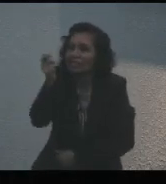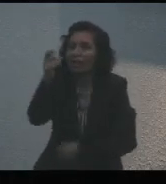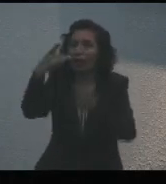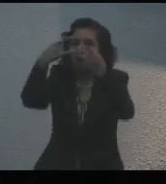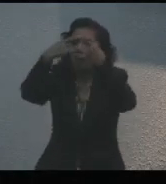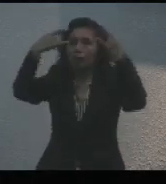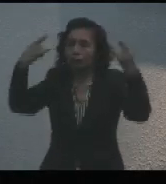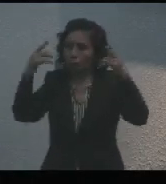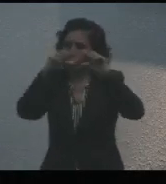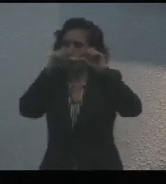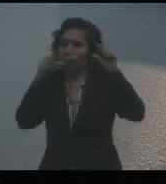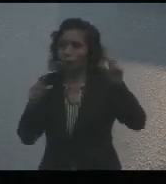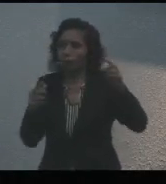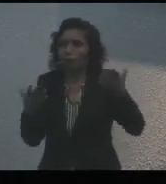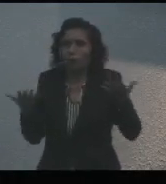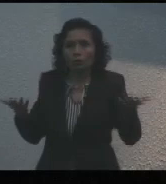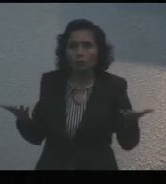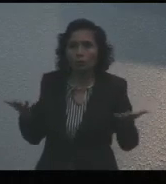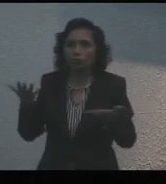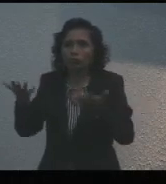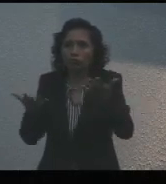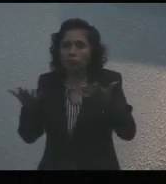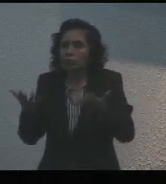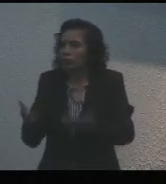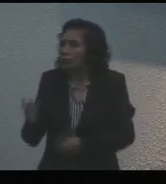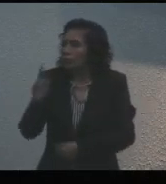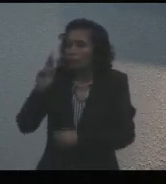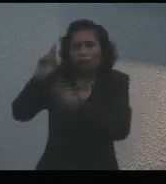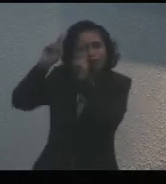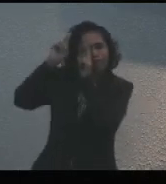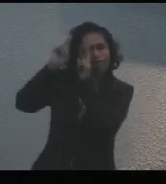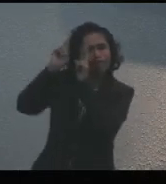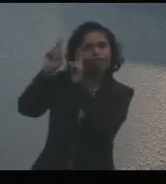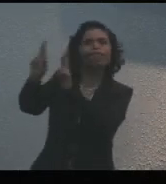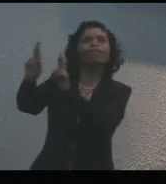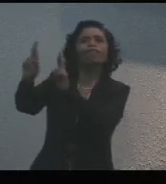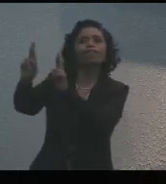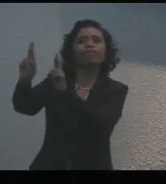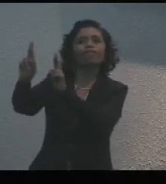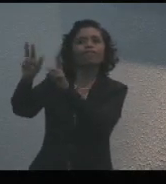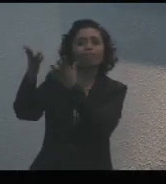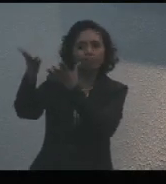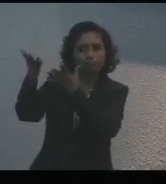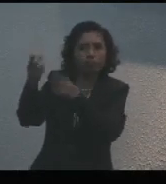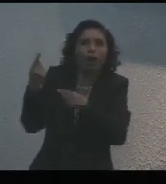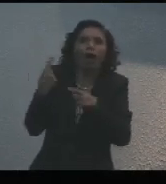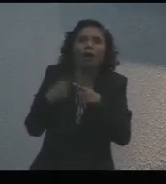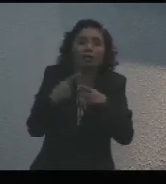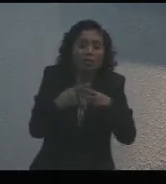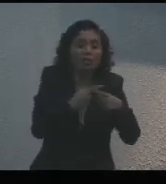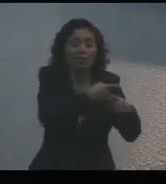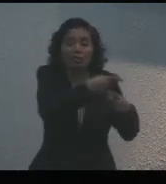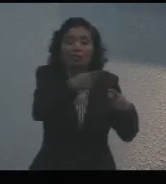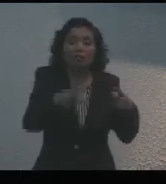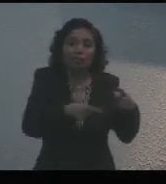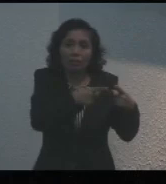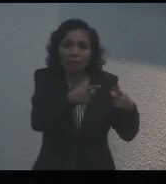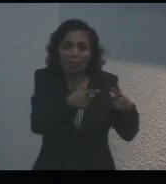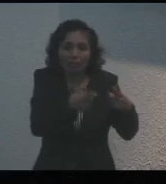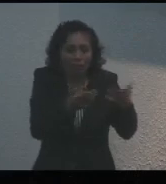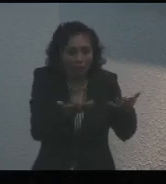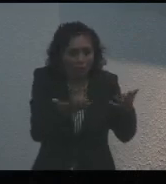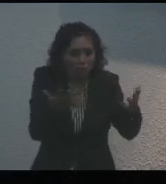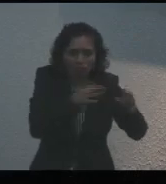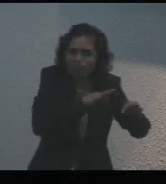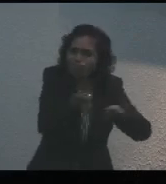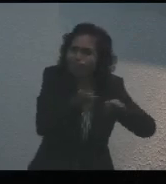de México constituye el mejor homenaje a quienes han hecho tanto